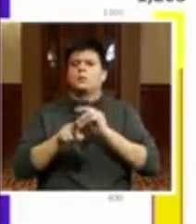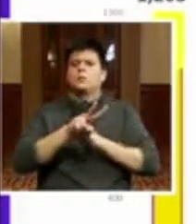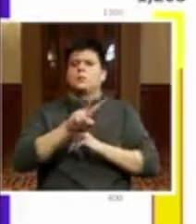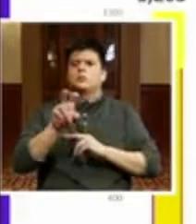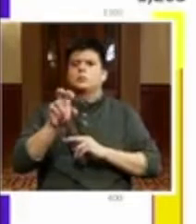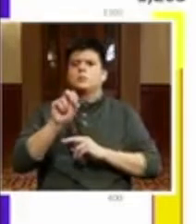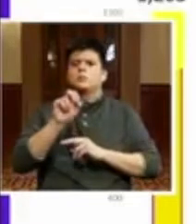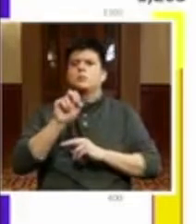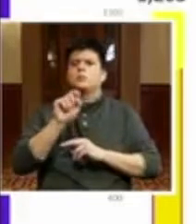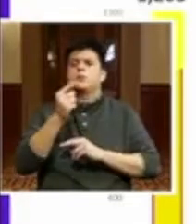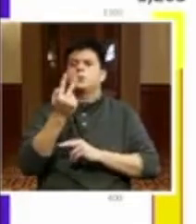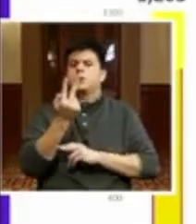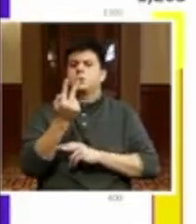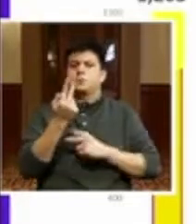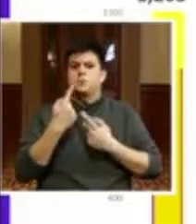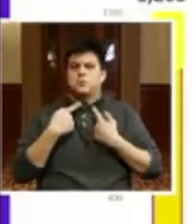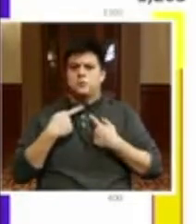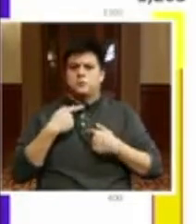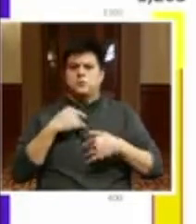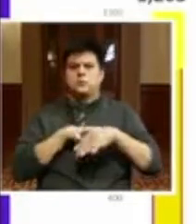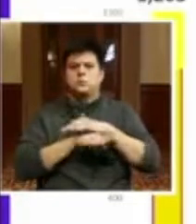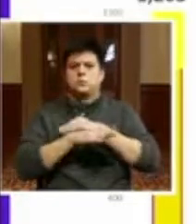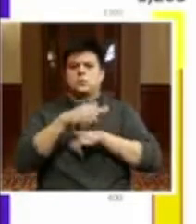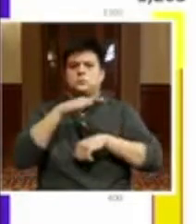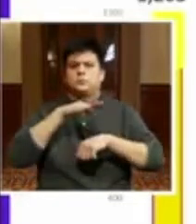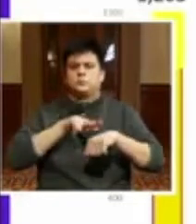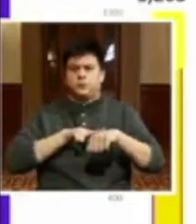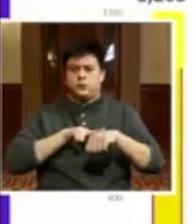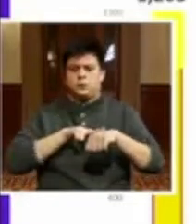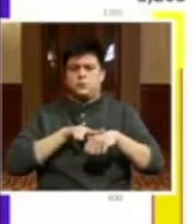1.222 pacientes hospitalizados